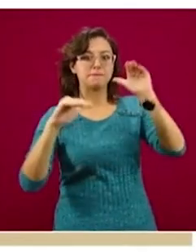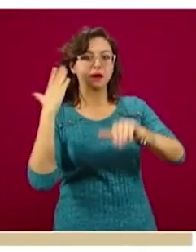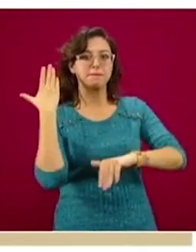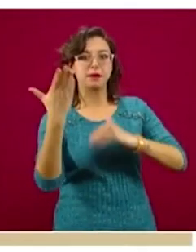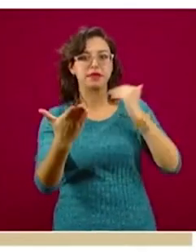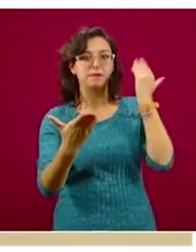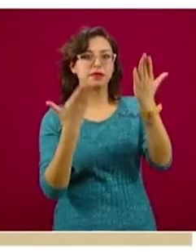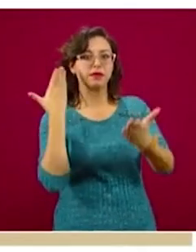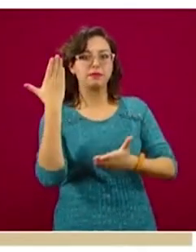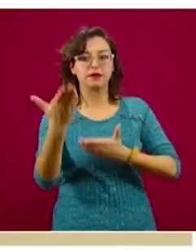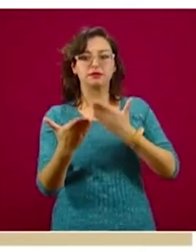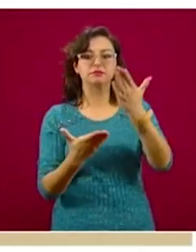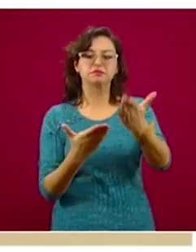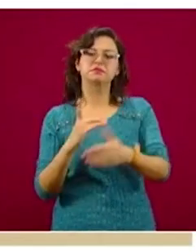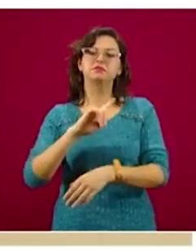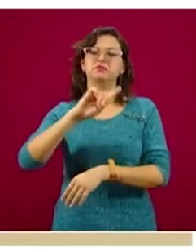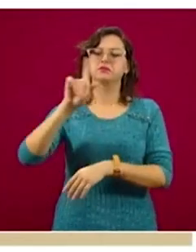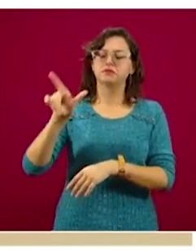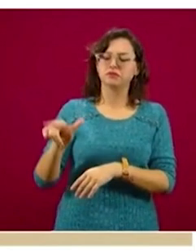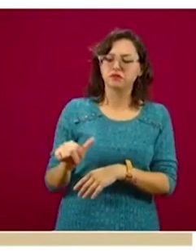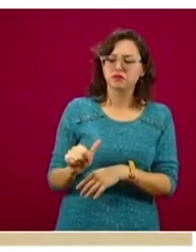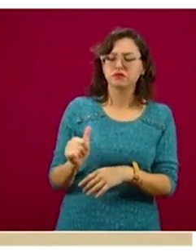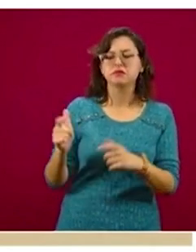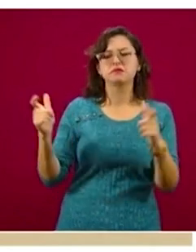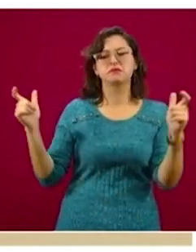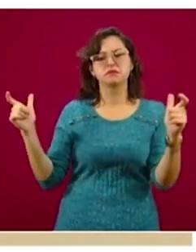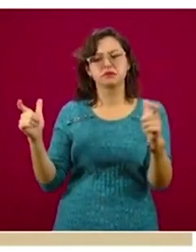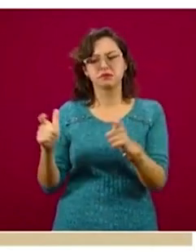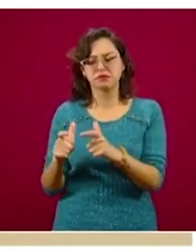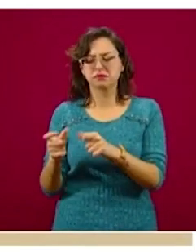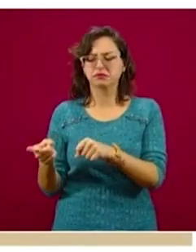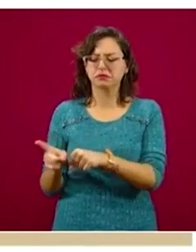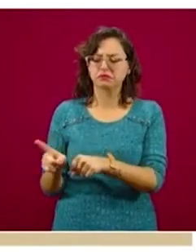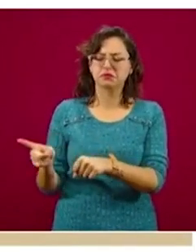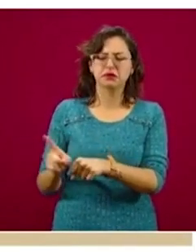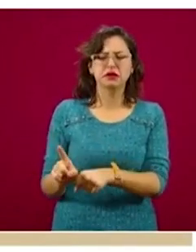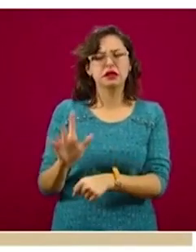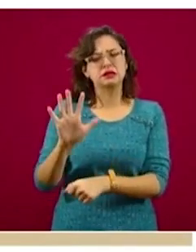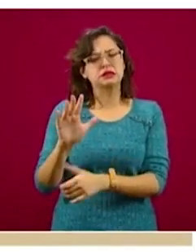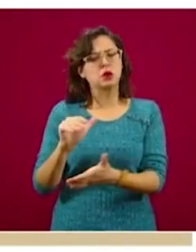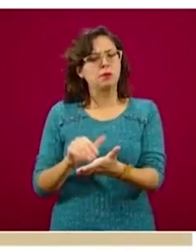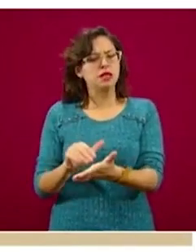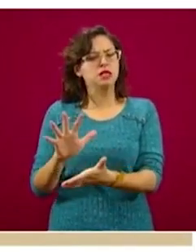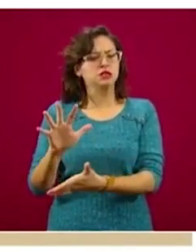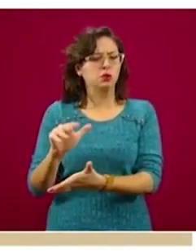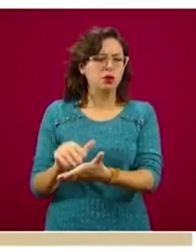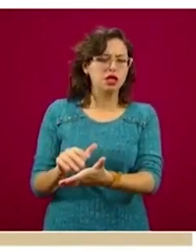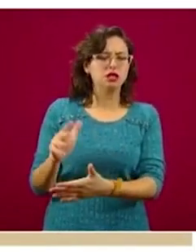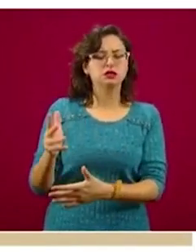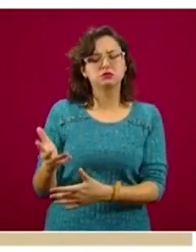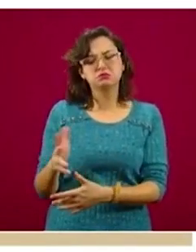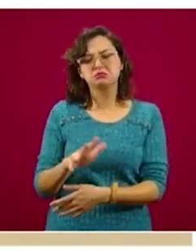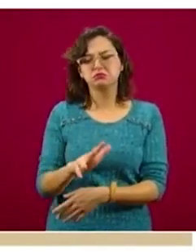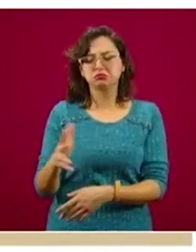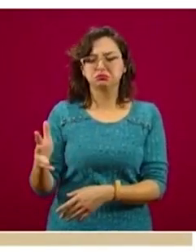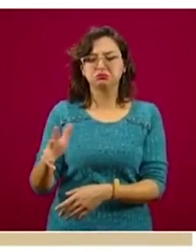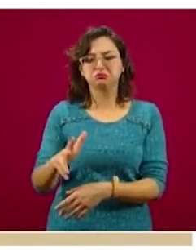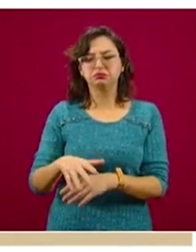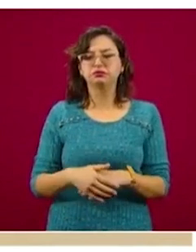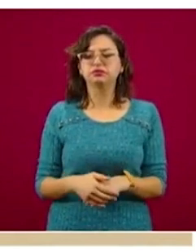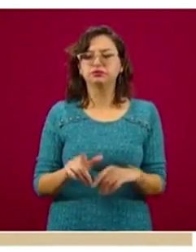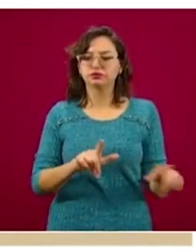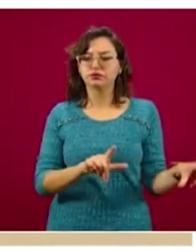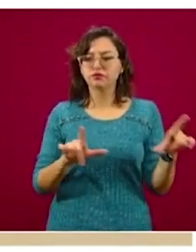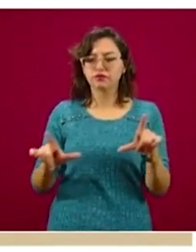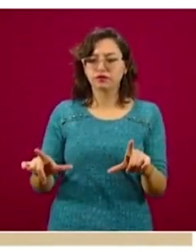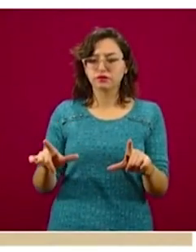cinco mil registros en este día día con día de estos un número importante la siguiente por